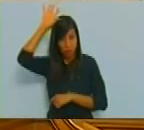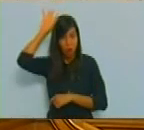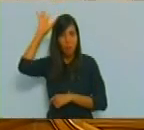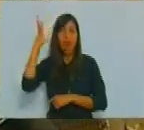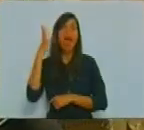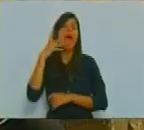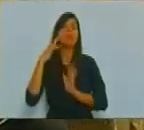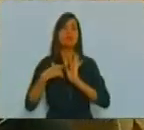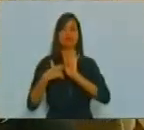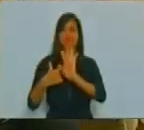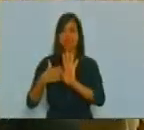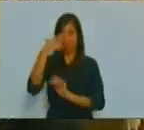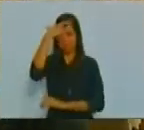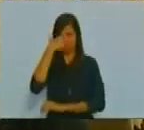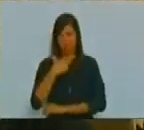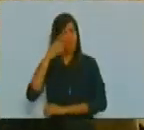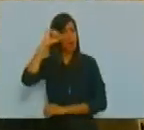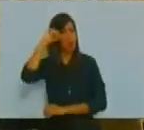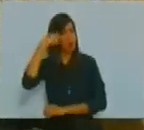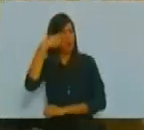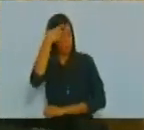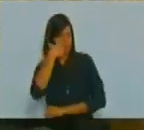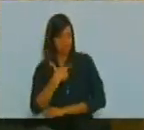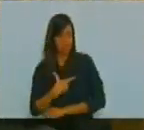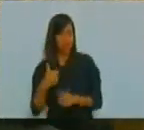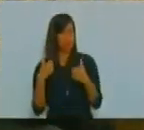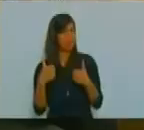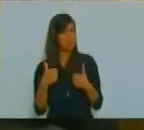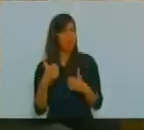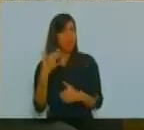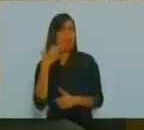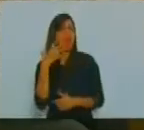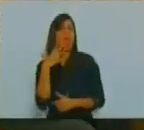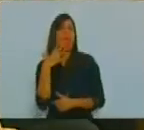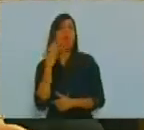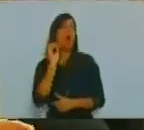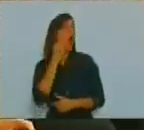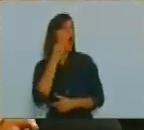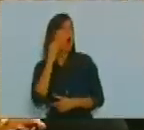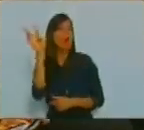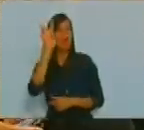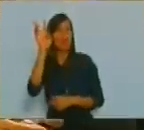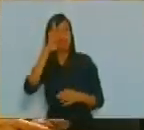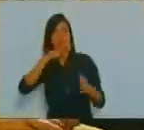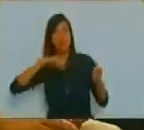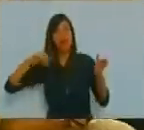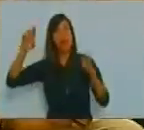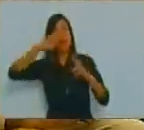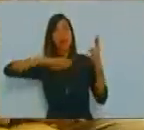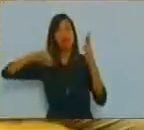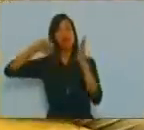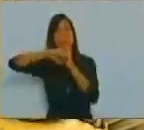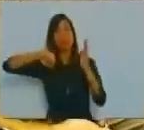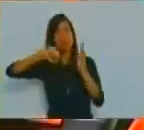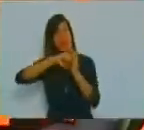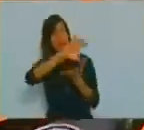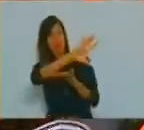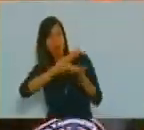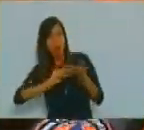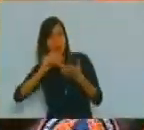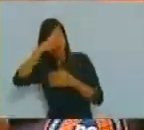su memoria es alimento para el combate de los jóvenes de nuestra revolución o hijos